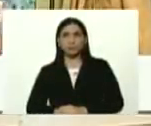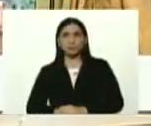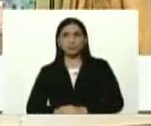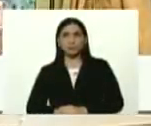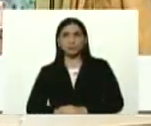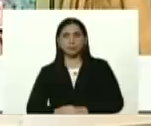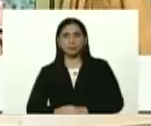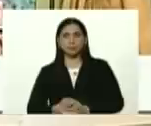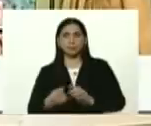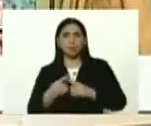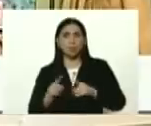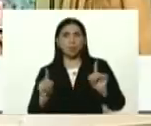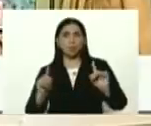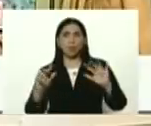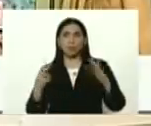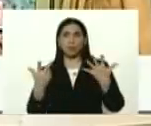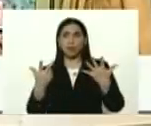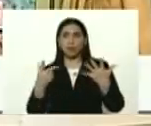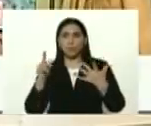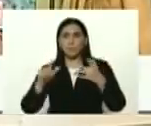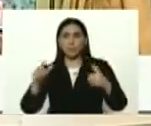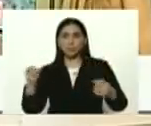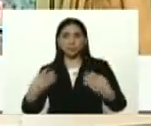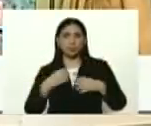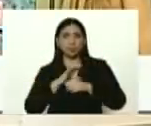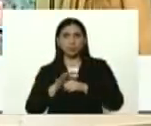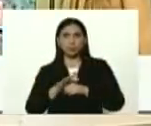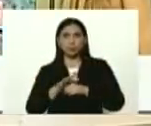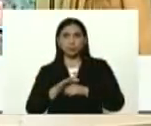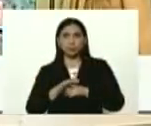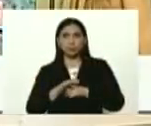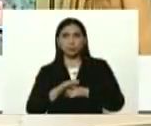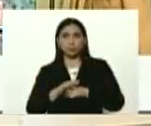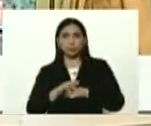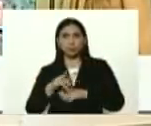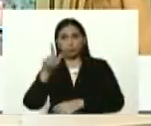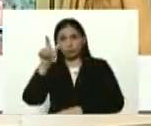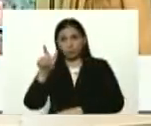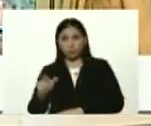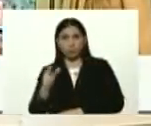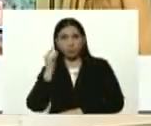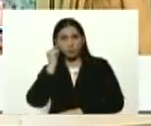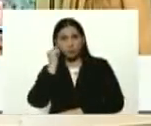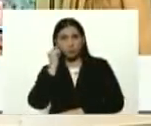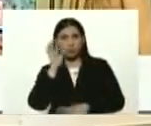Un octavo caso de una muchacha de 17 años,